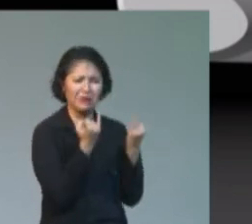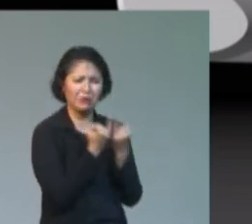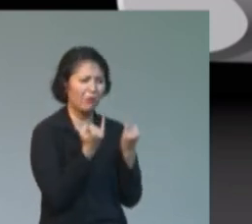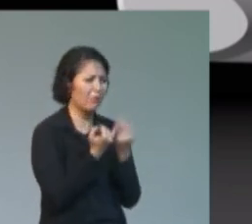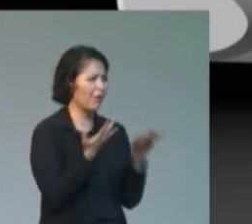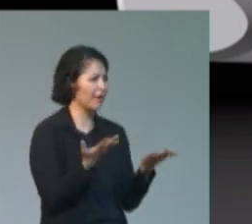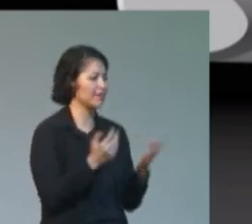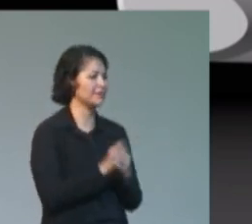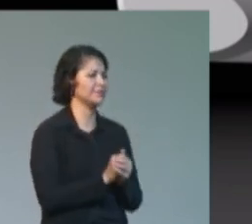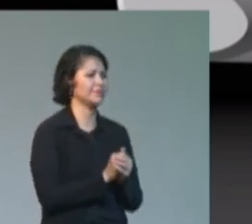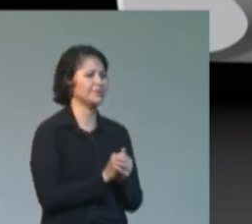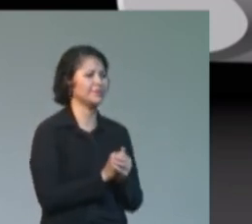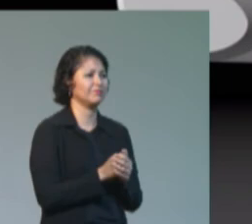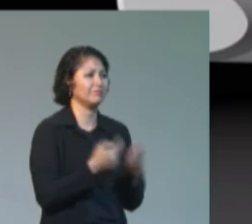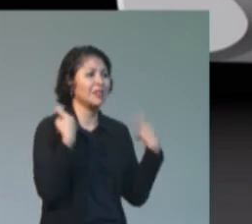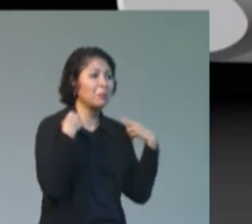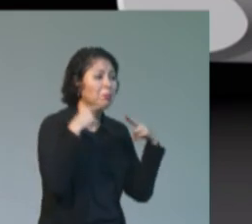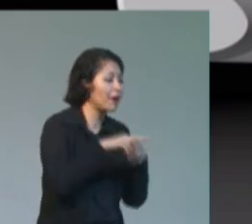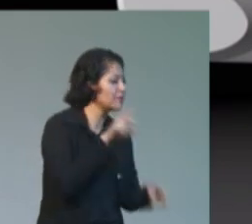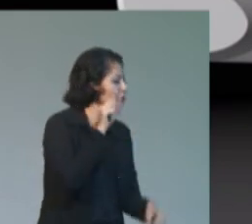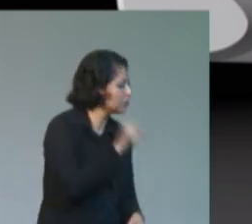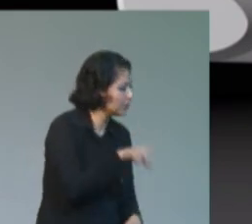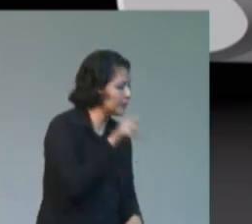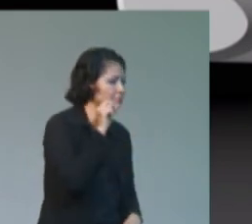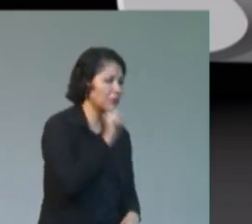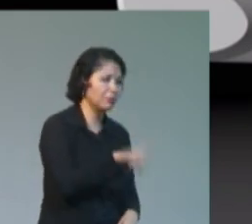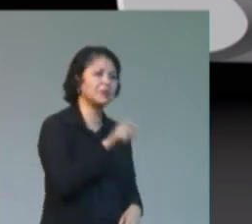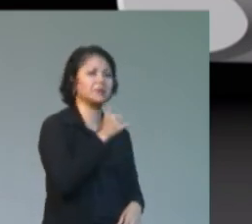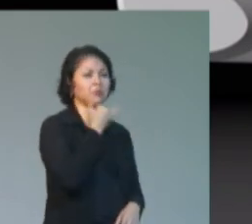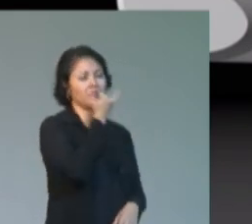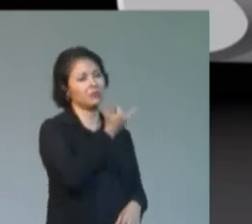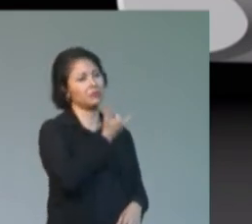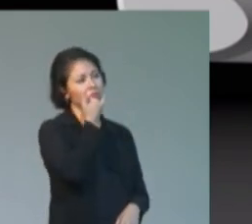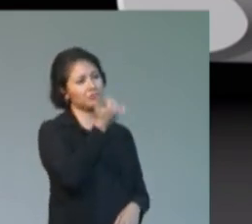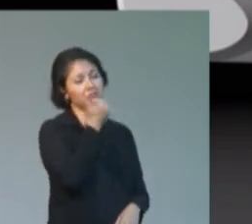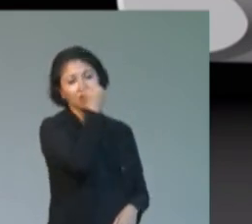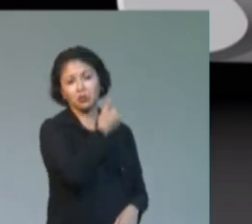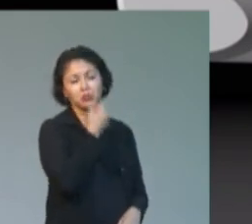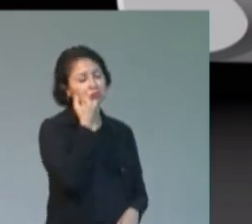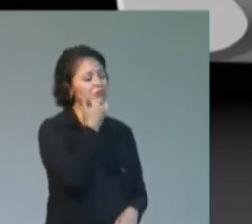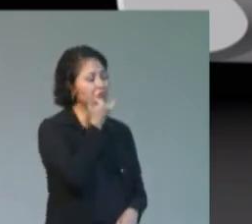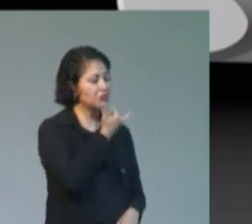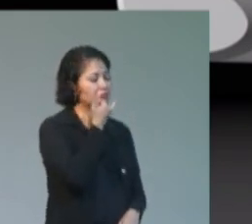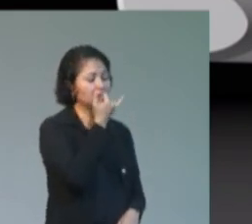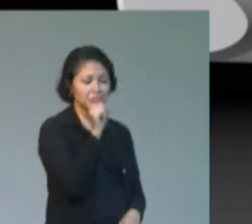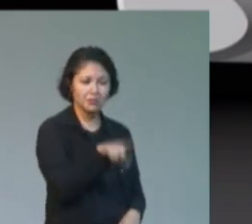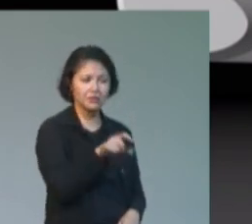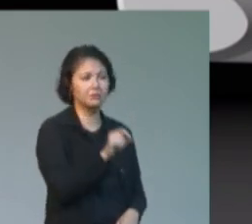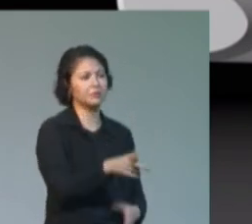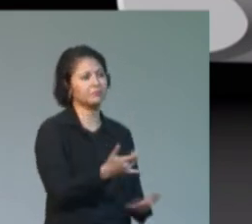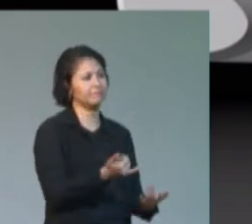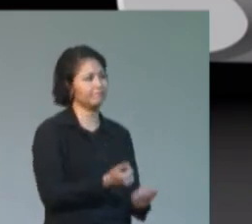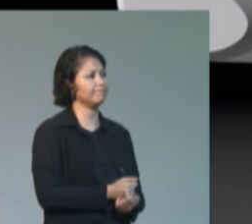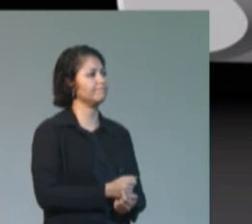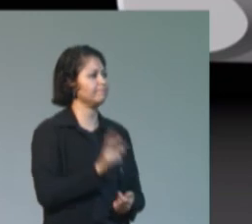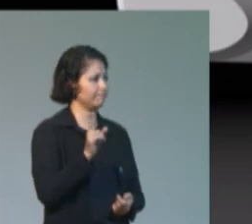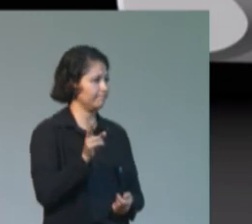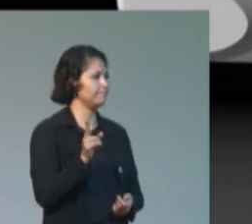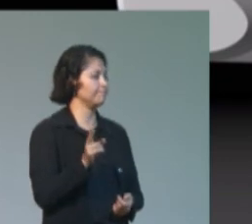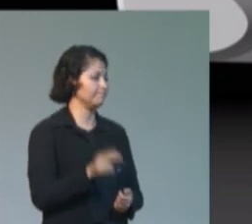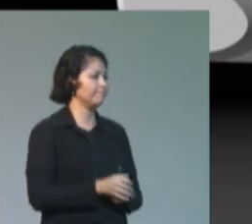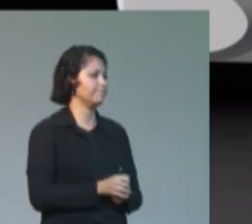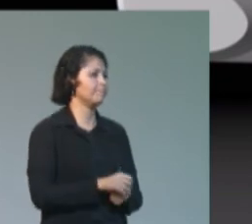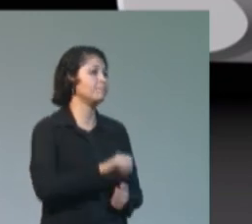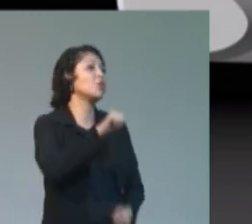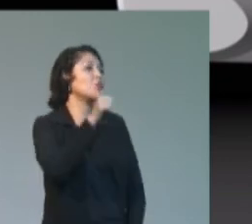ni por parte del rol del docente ni por parte del rol del estudiante y creo que también hay otro error